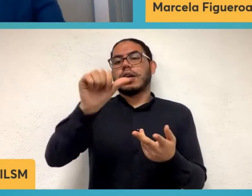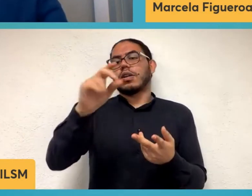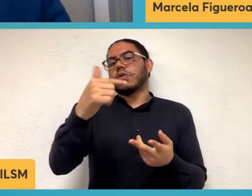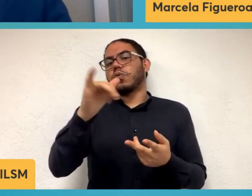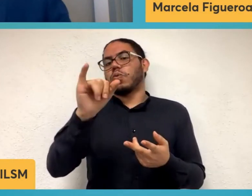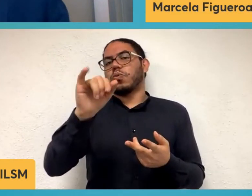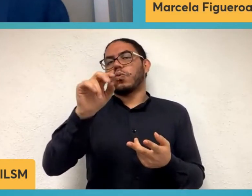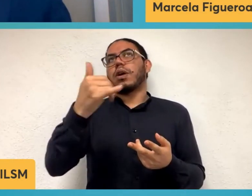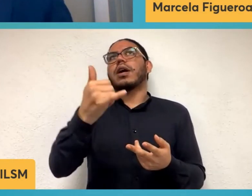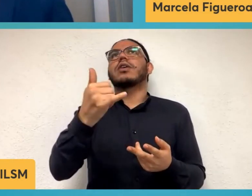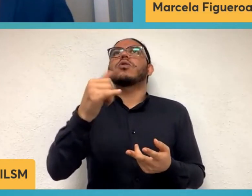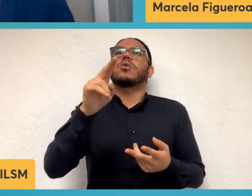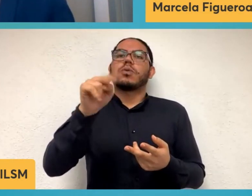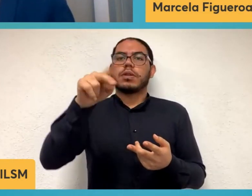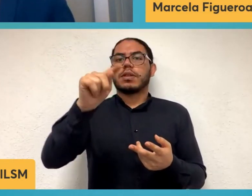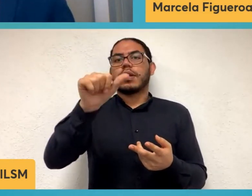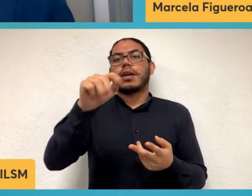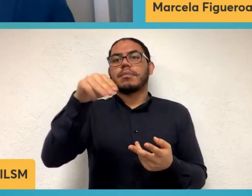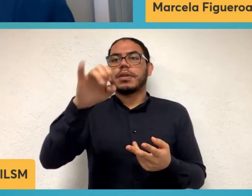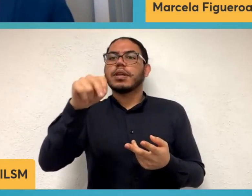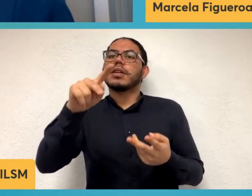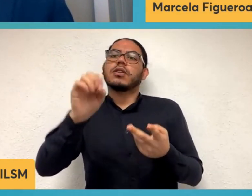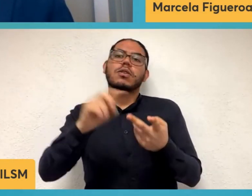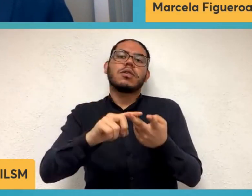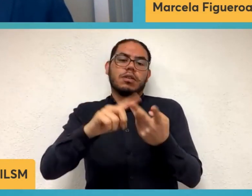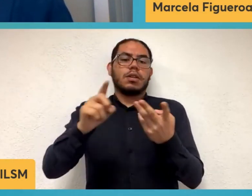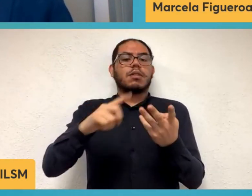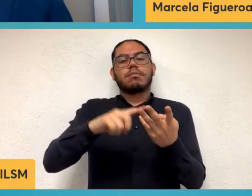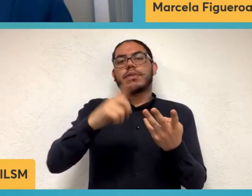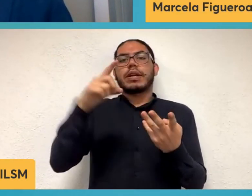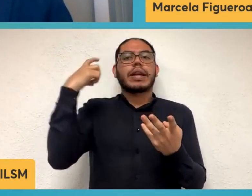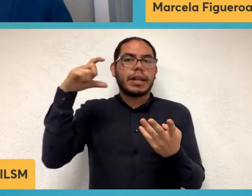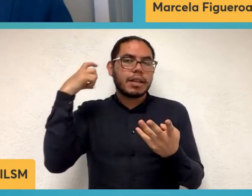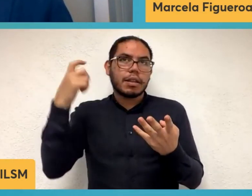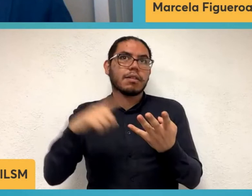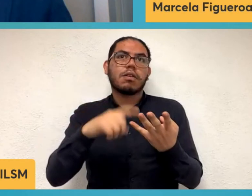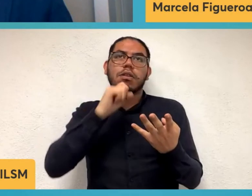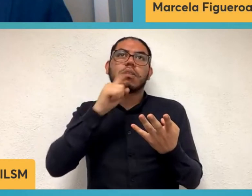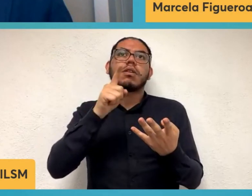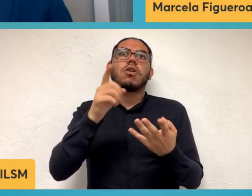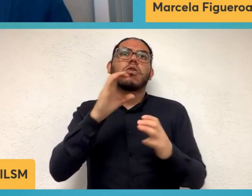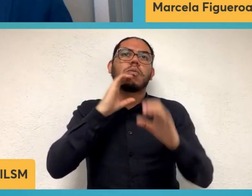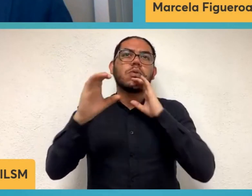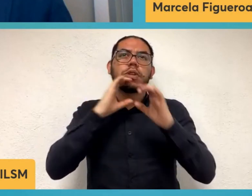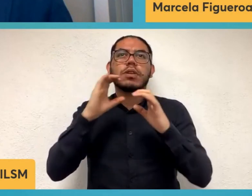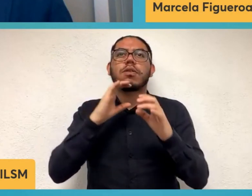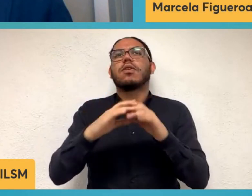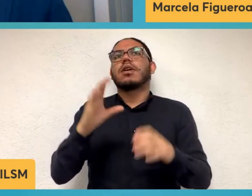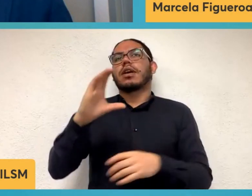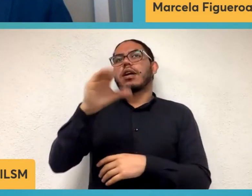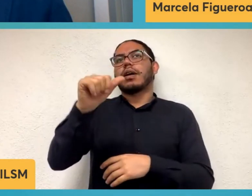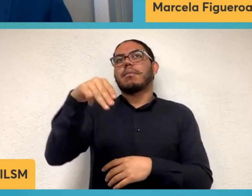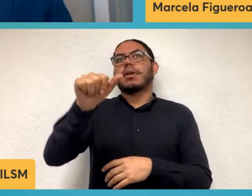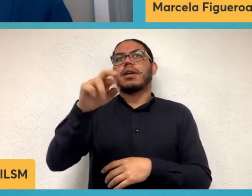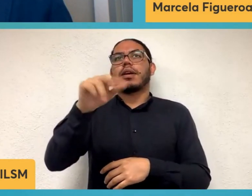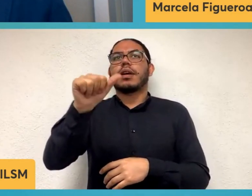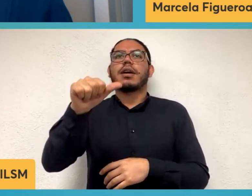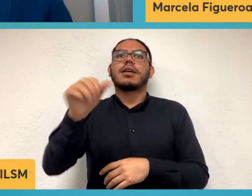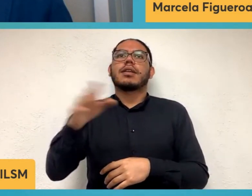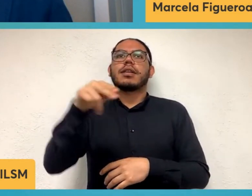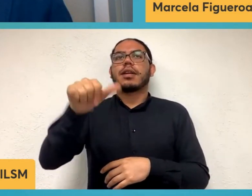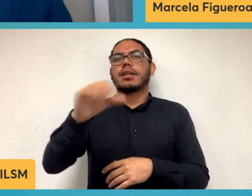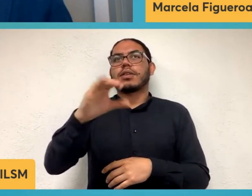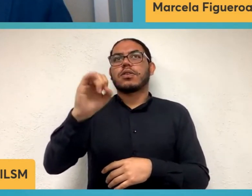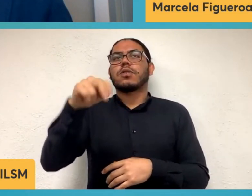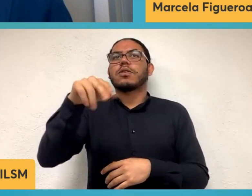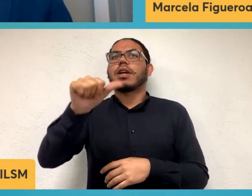Virtual con Impacto, Fundación Merced Querétaro, Comunico, Cámara Nacional de la Industria